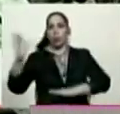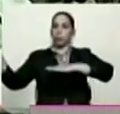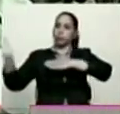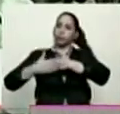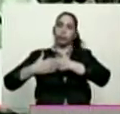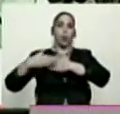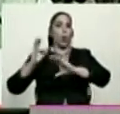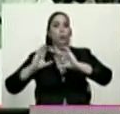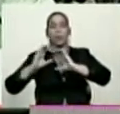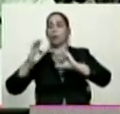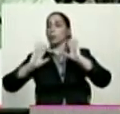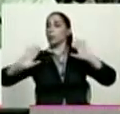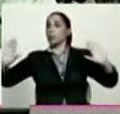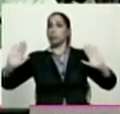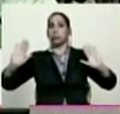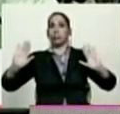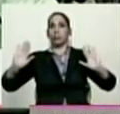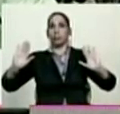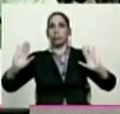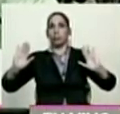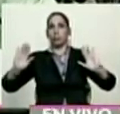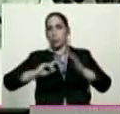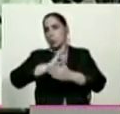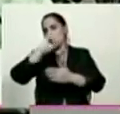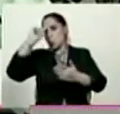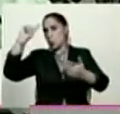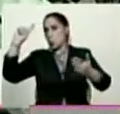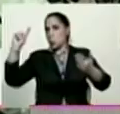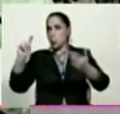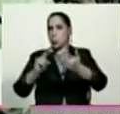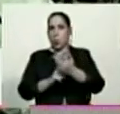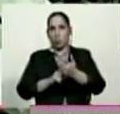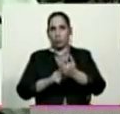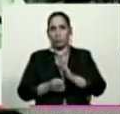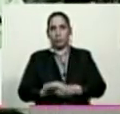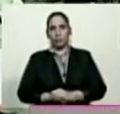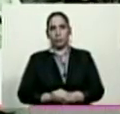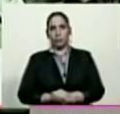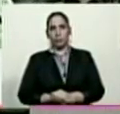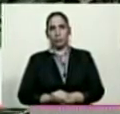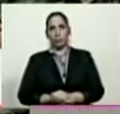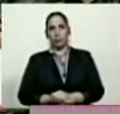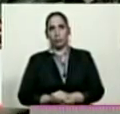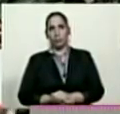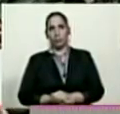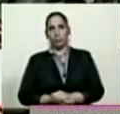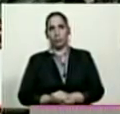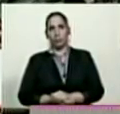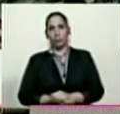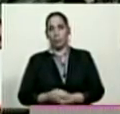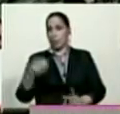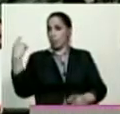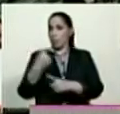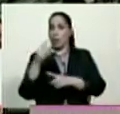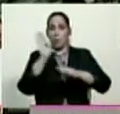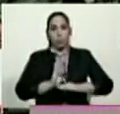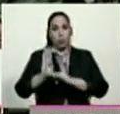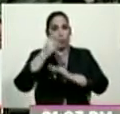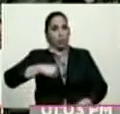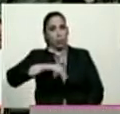comunicaciones, cerradas absoluta y totalmente. Tenemos que proteger a nuestro país.